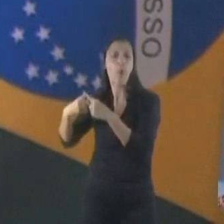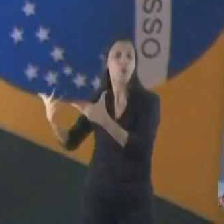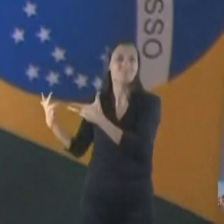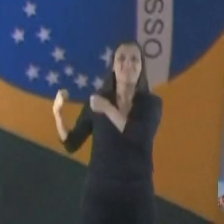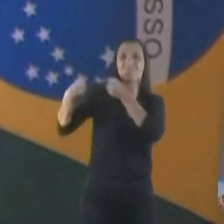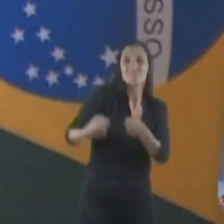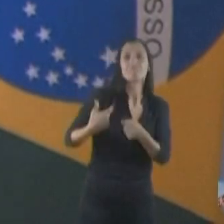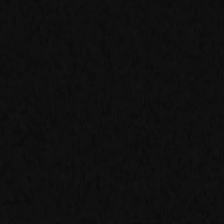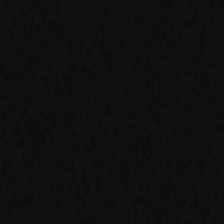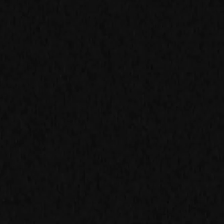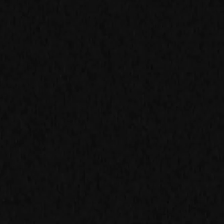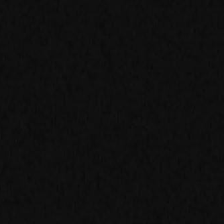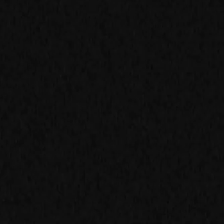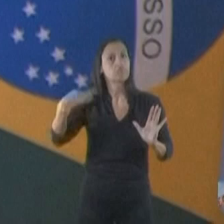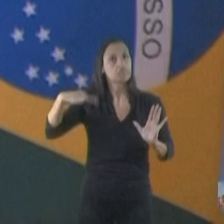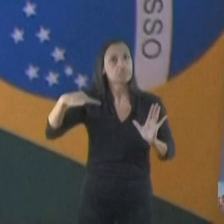ayudarnos.